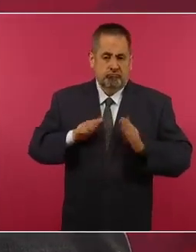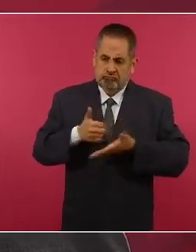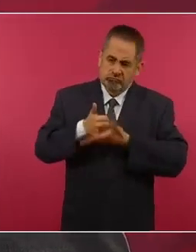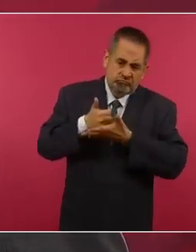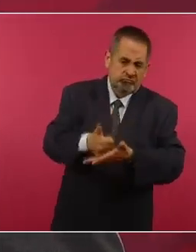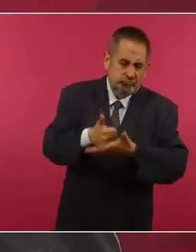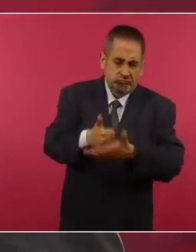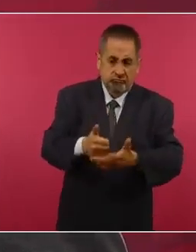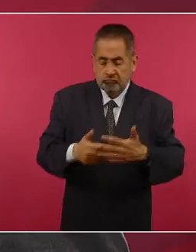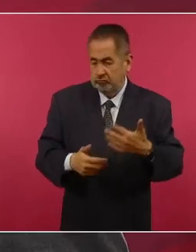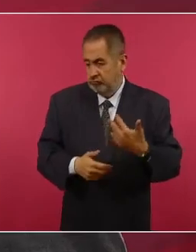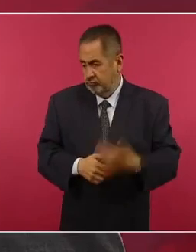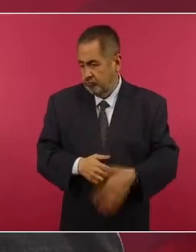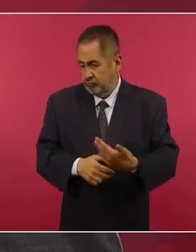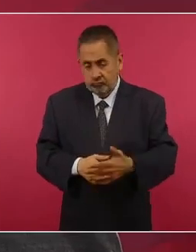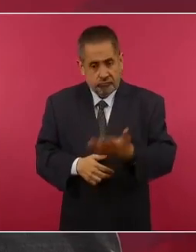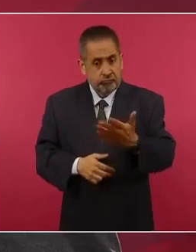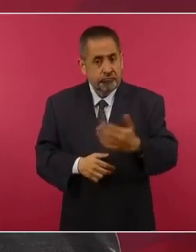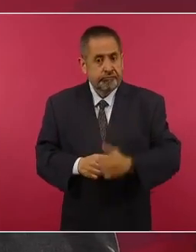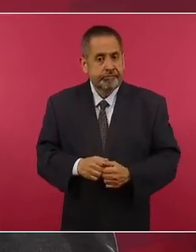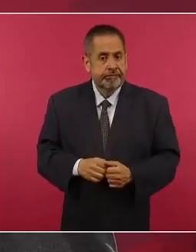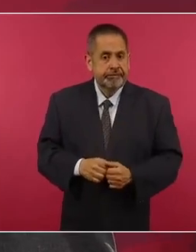más imaginen